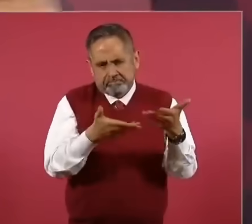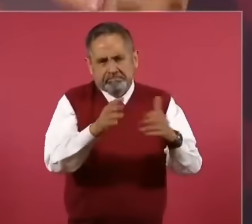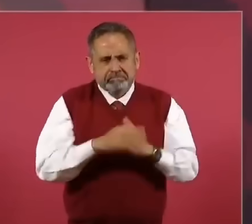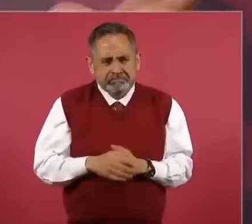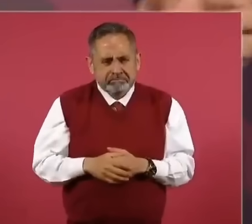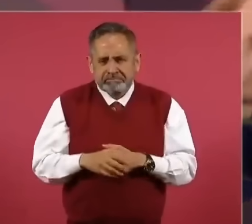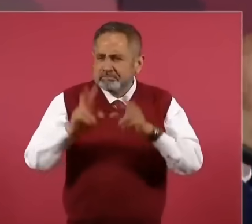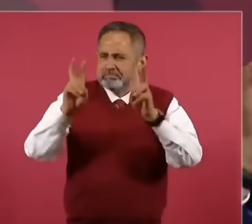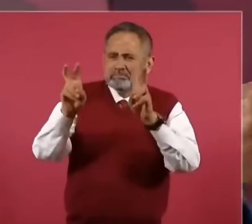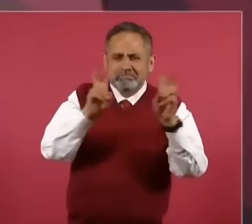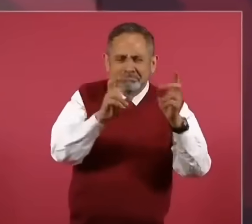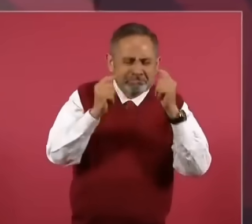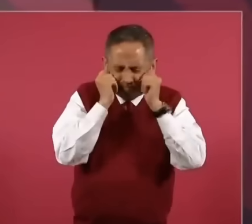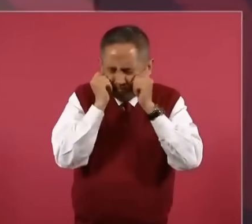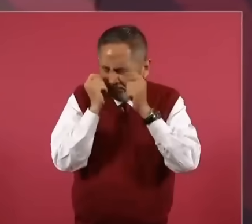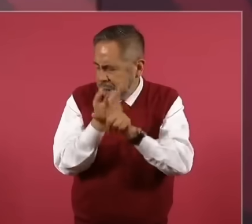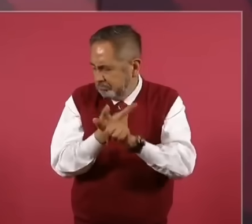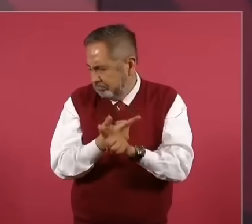independientemente de la normatividad,